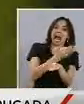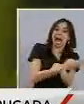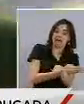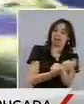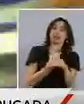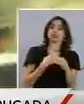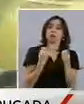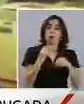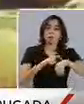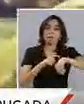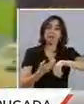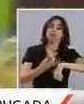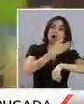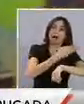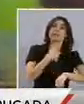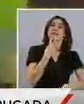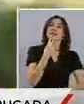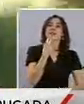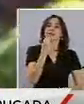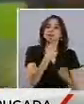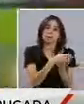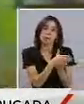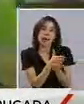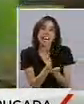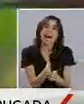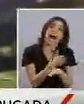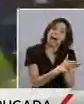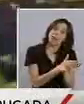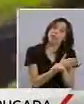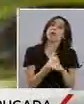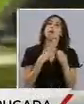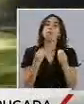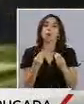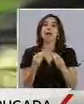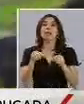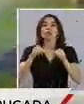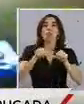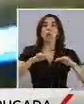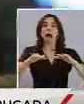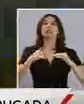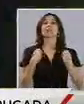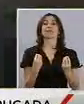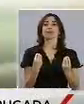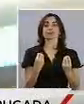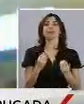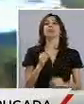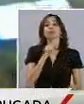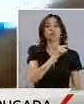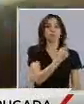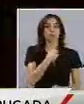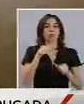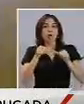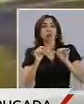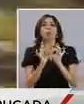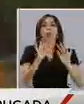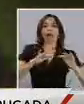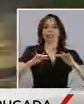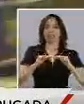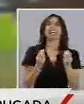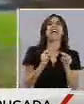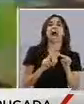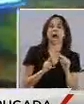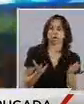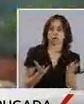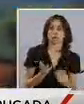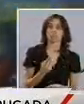tuve un buen momento antes, si yo vivía una buena planificación antes, voy a vivir un buen durante. Ahora, lo que me preguntas tú en el durante, ¿qué es que hay que hacer? Primero,